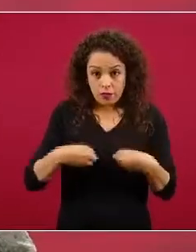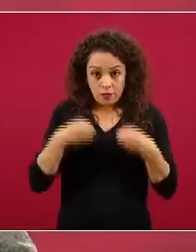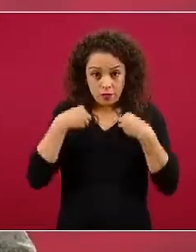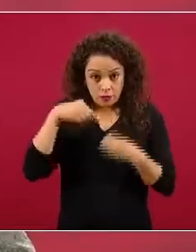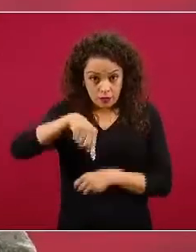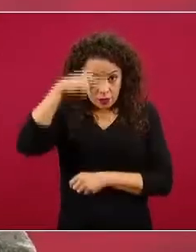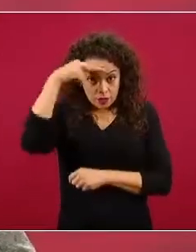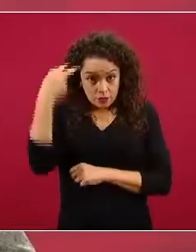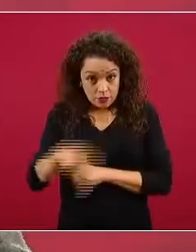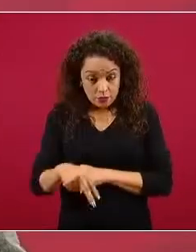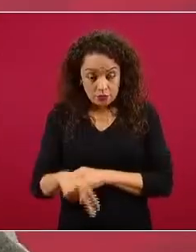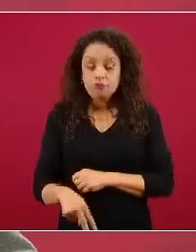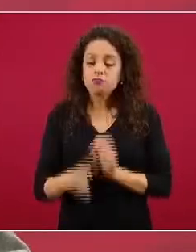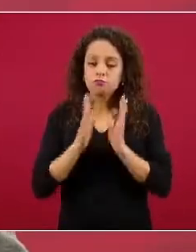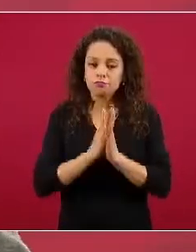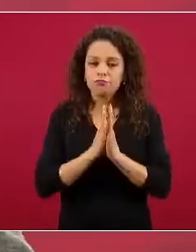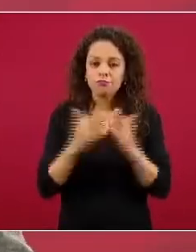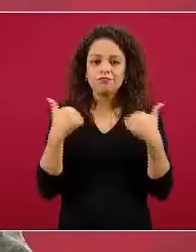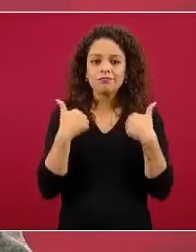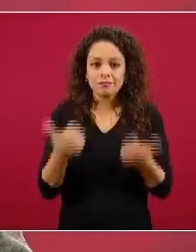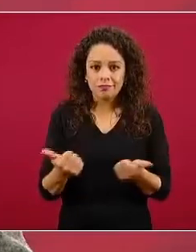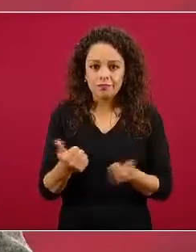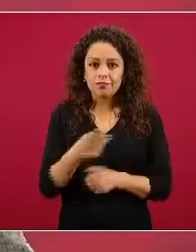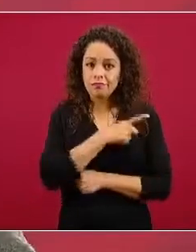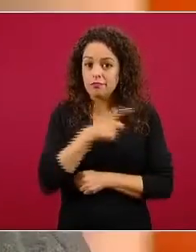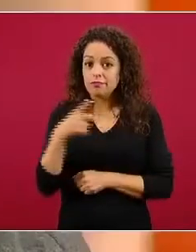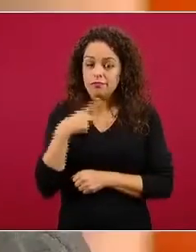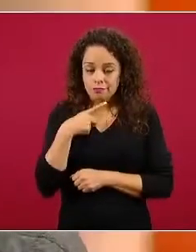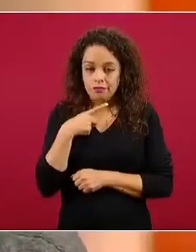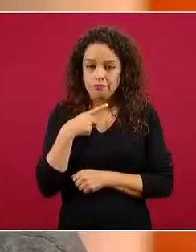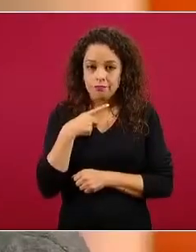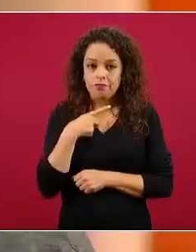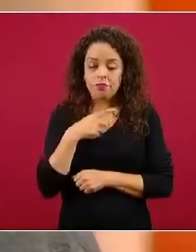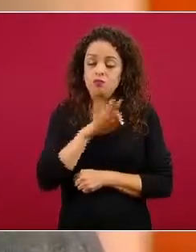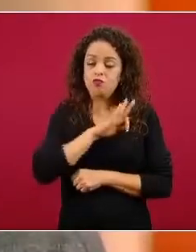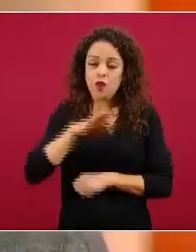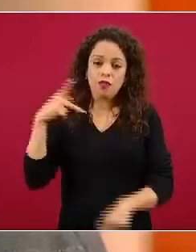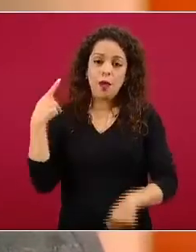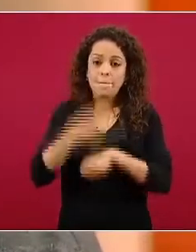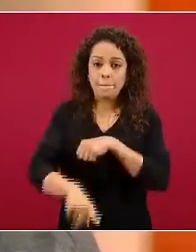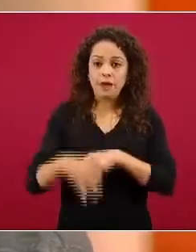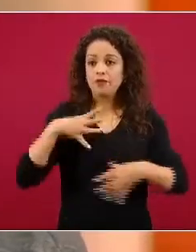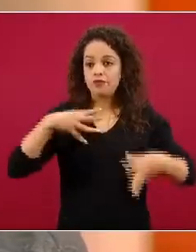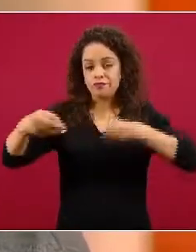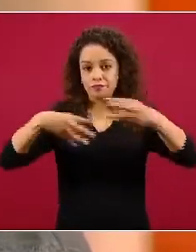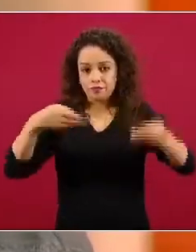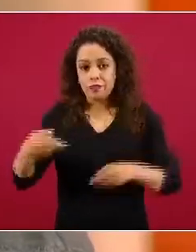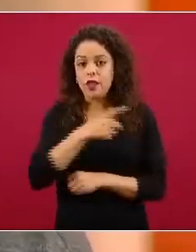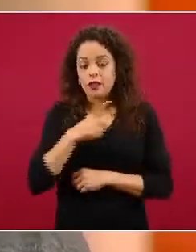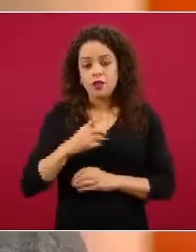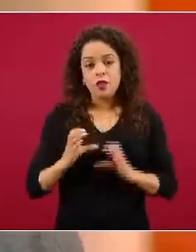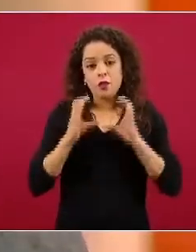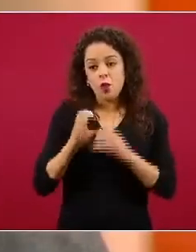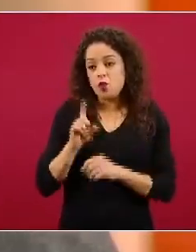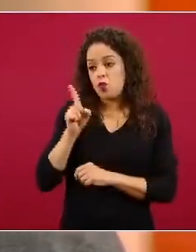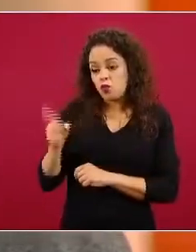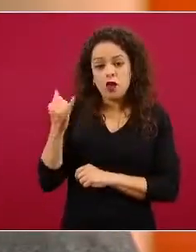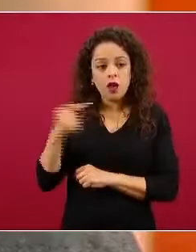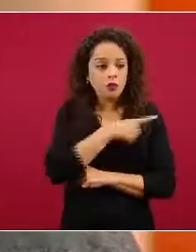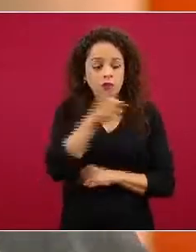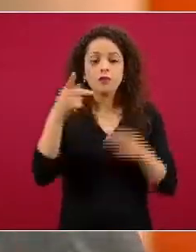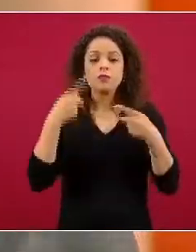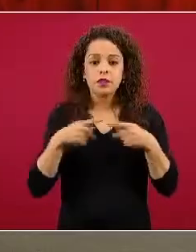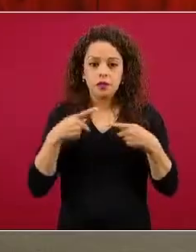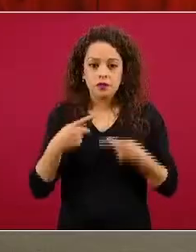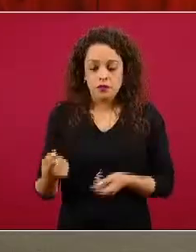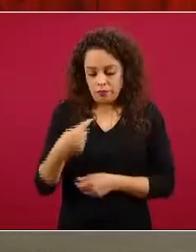país, tenga en cuenta el riesgo de transmisión para cuidarse usted, para cuidar a los demás. Mantenga sana